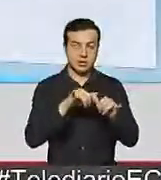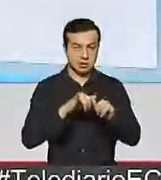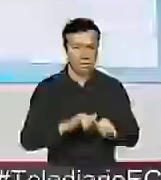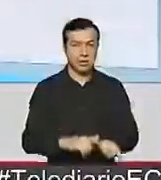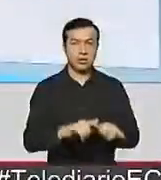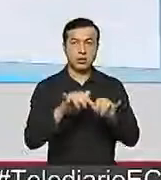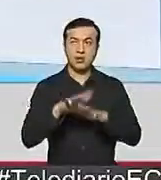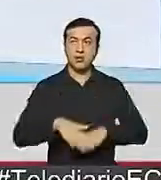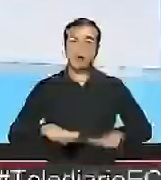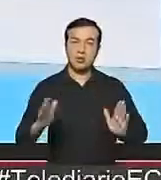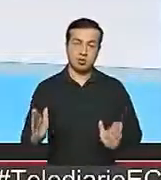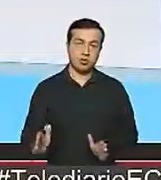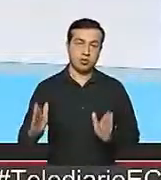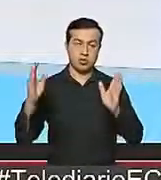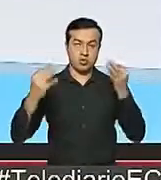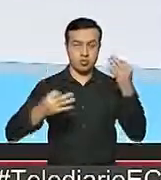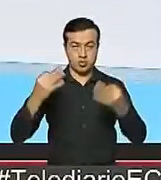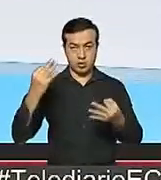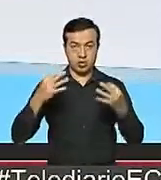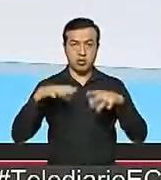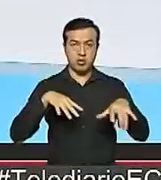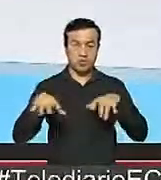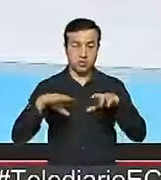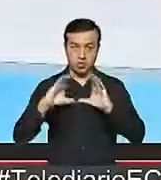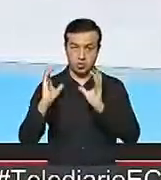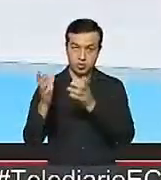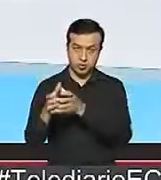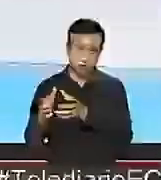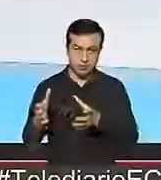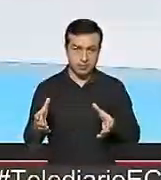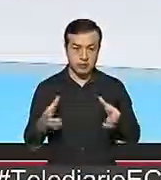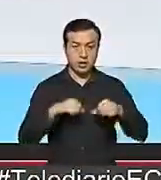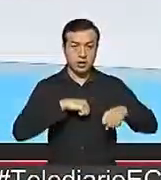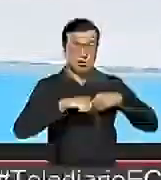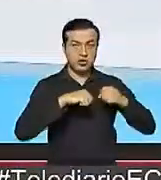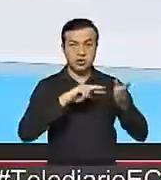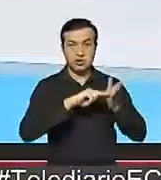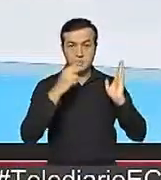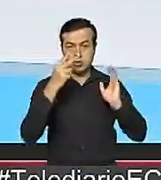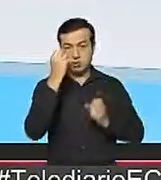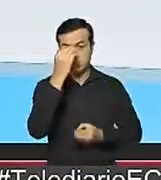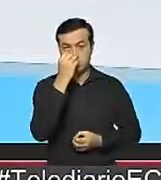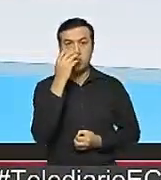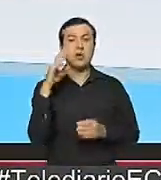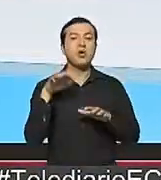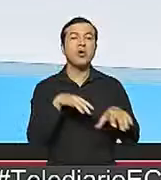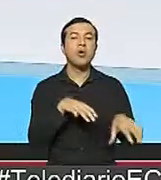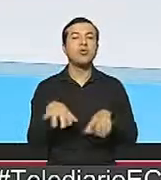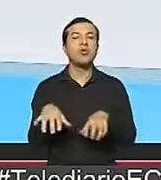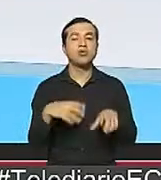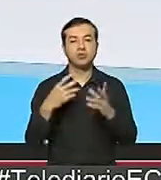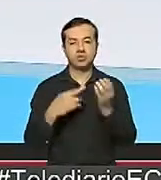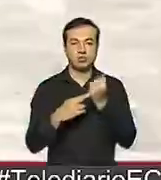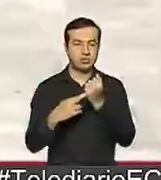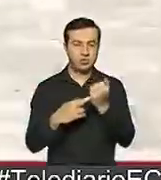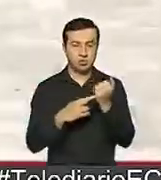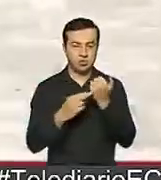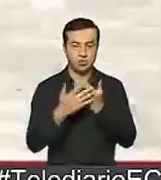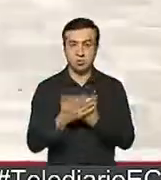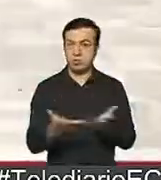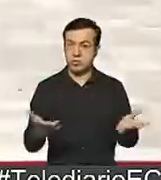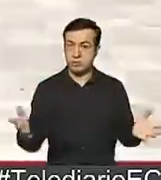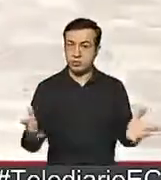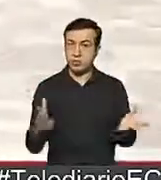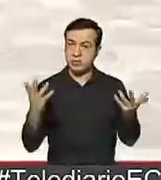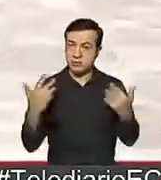el área jurídica, la coordinación misional, gestión de tecnologías de la información y coordinación de recursos. Se prevé que